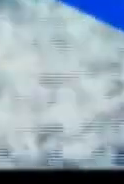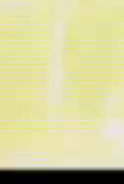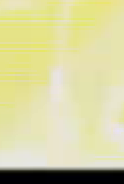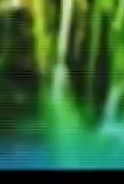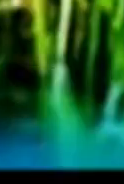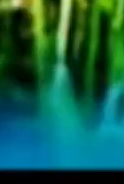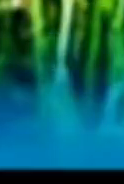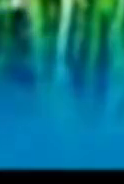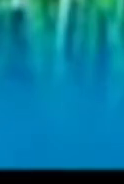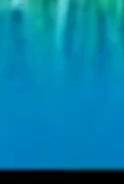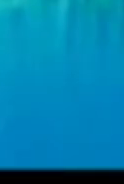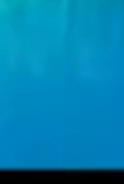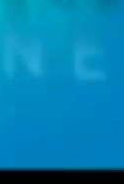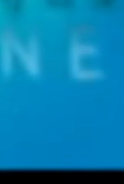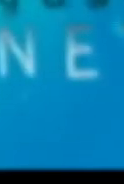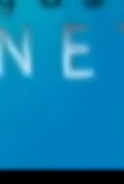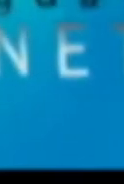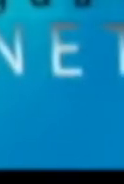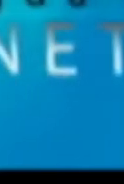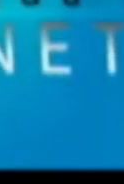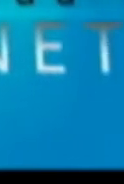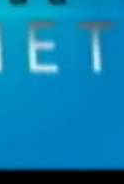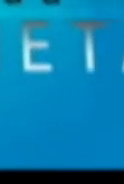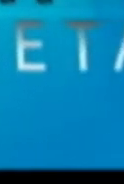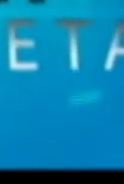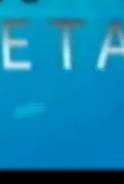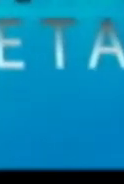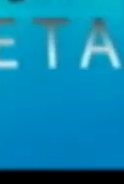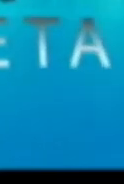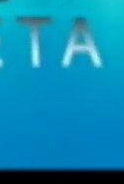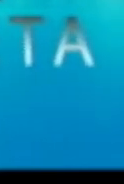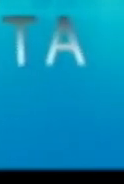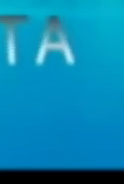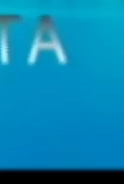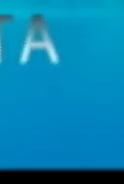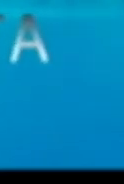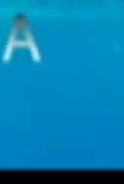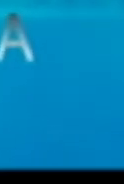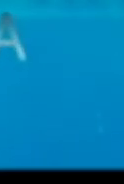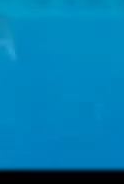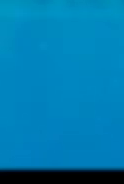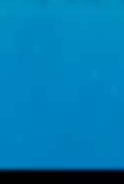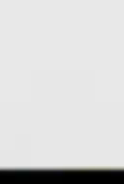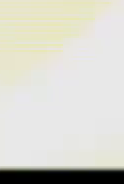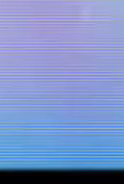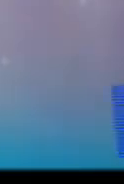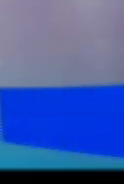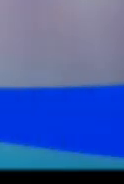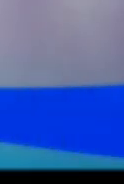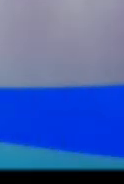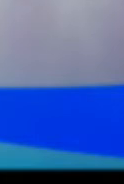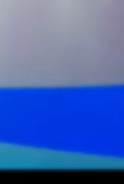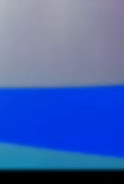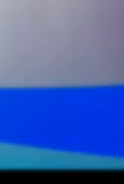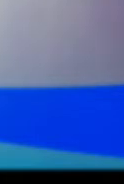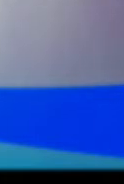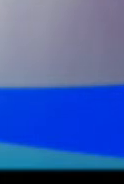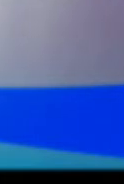crudo. La agricultura usa alrededor del 70% del agua dulce consumida en el mundo. Una persona